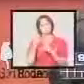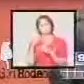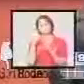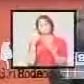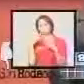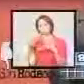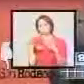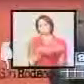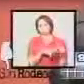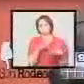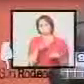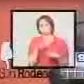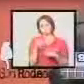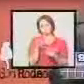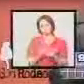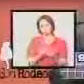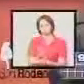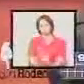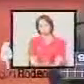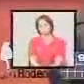listo su transacción.